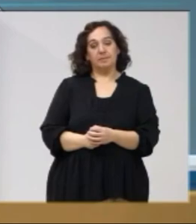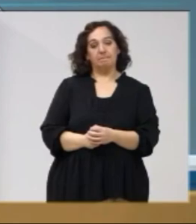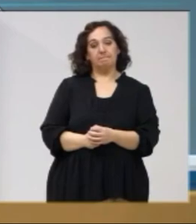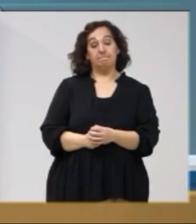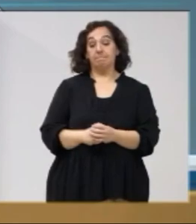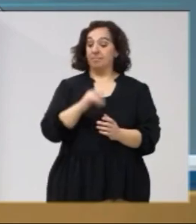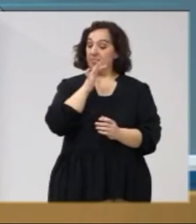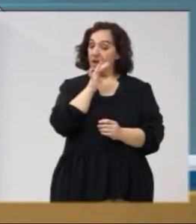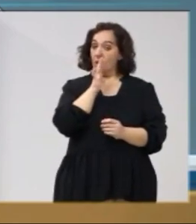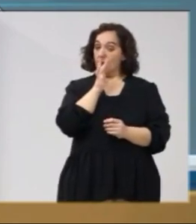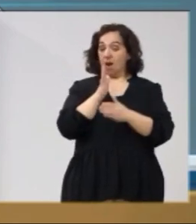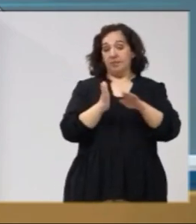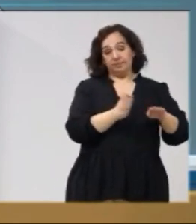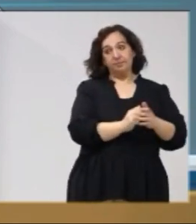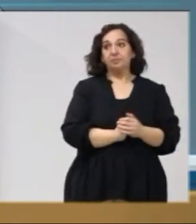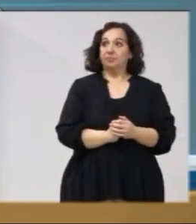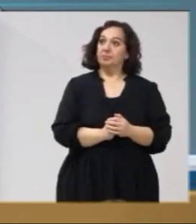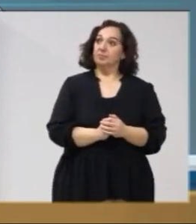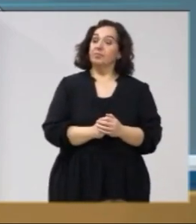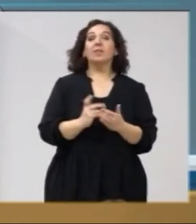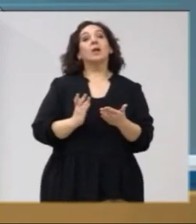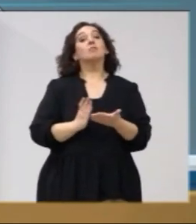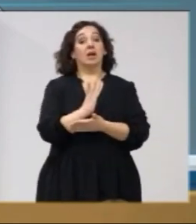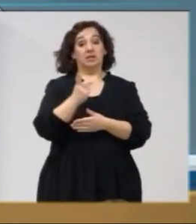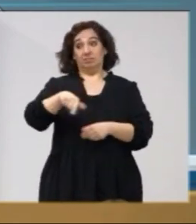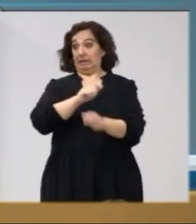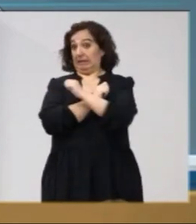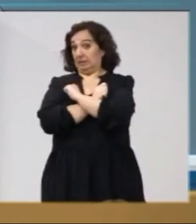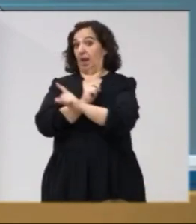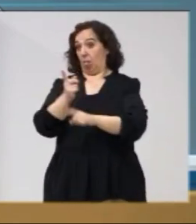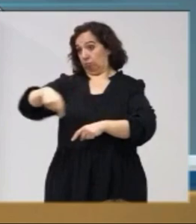Y ahora vamos a la parte que yo creo que estáis esperando.